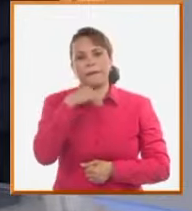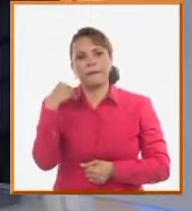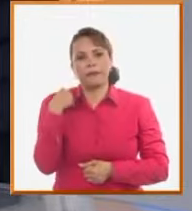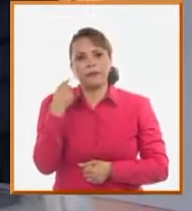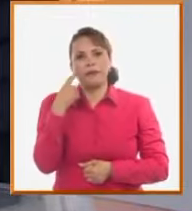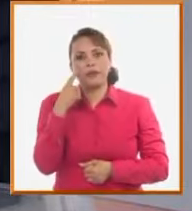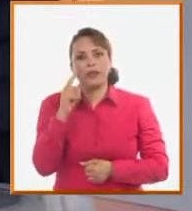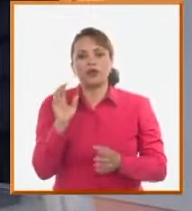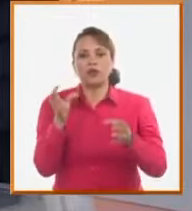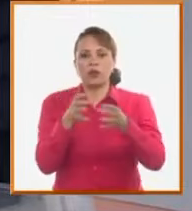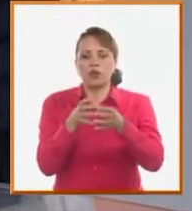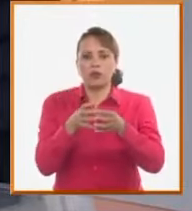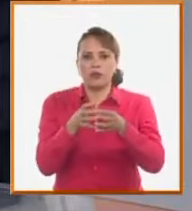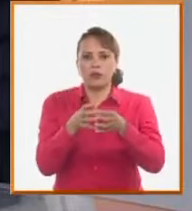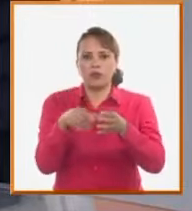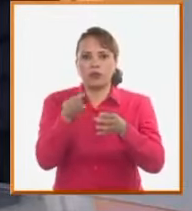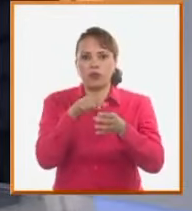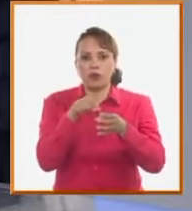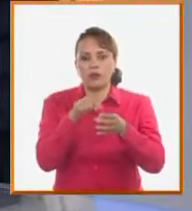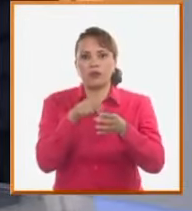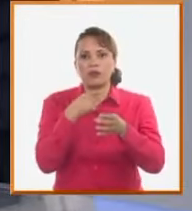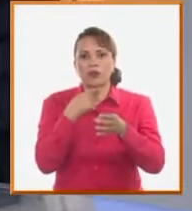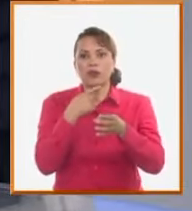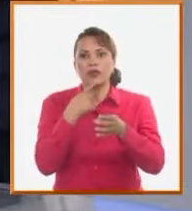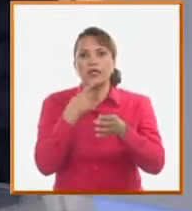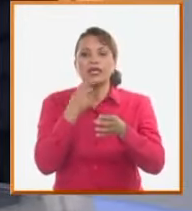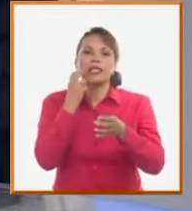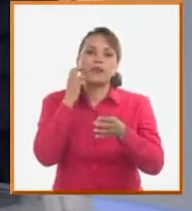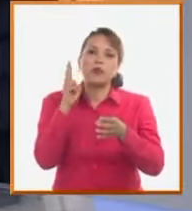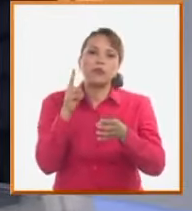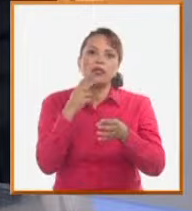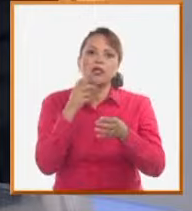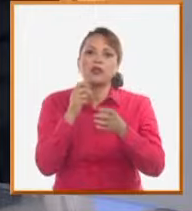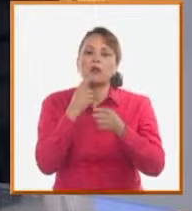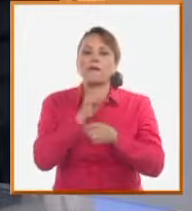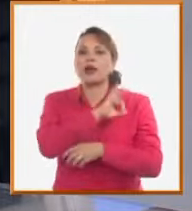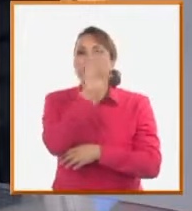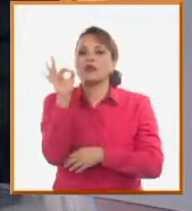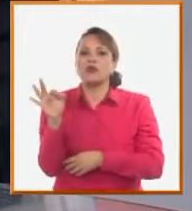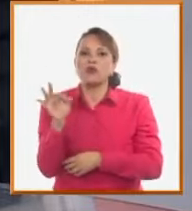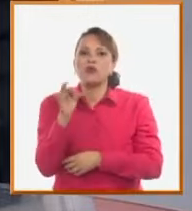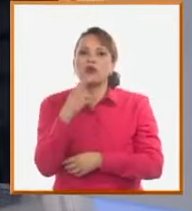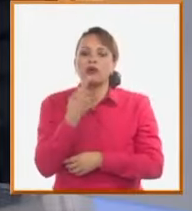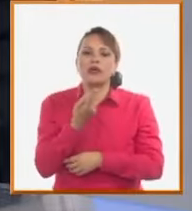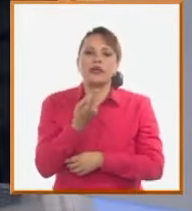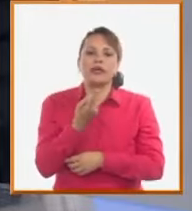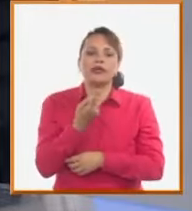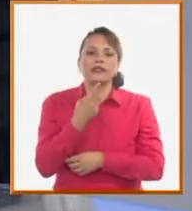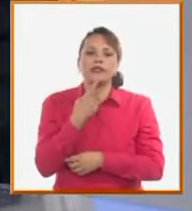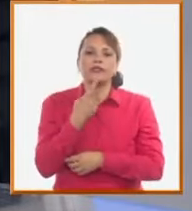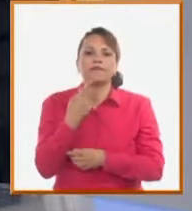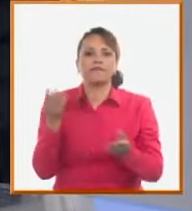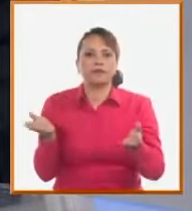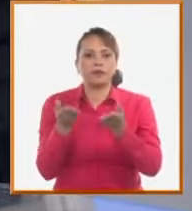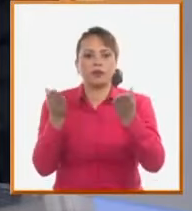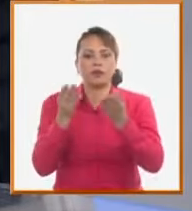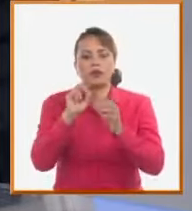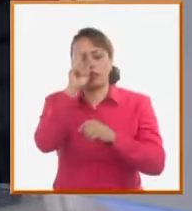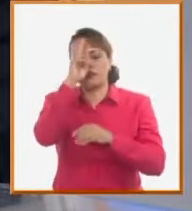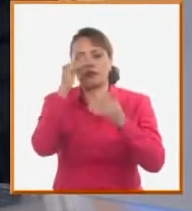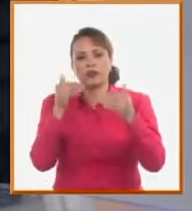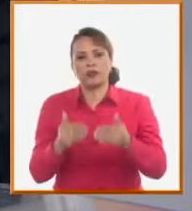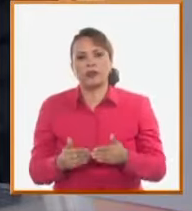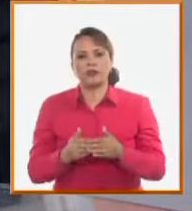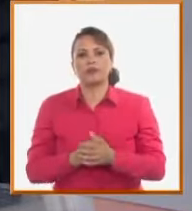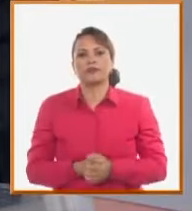por una comisión médica, que la persona de por vida no recupera la función de un órgano, de un miembro de parte